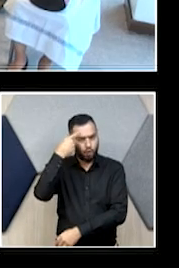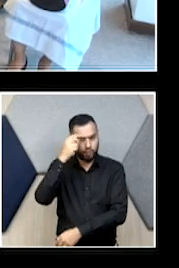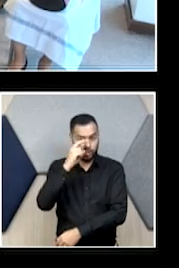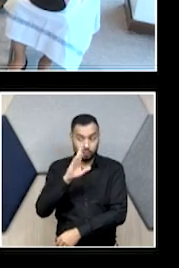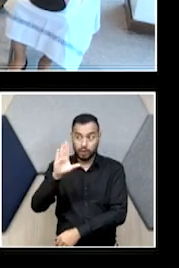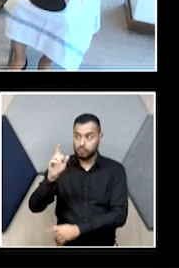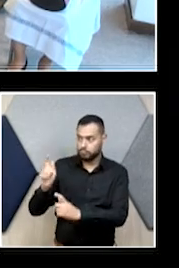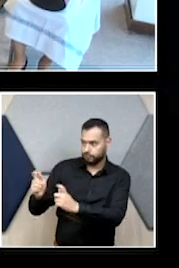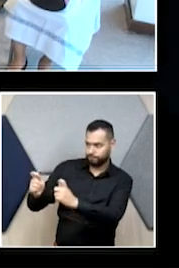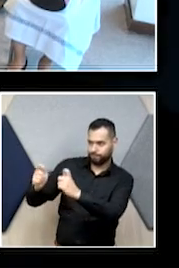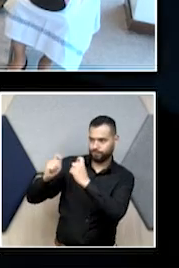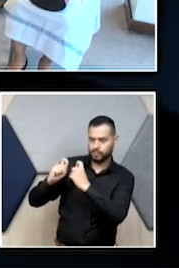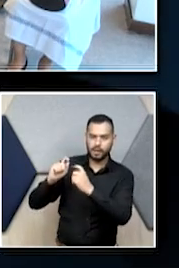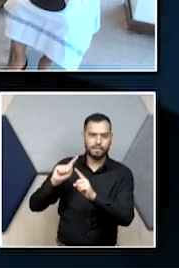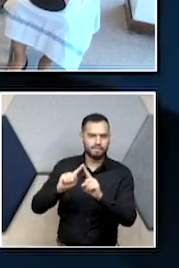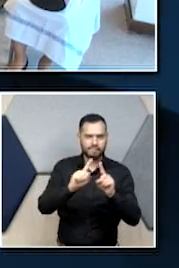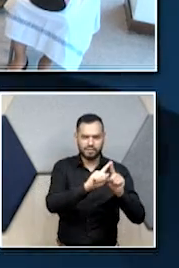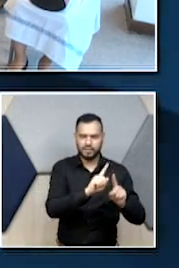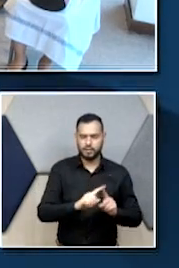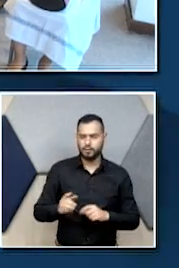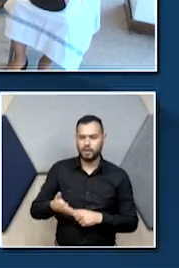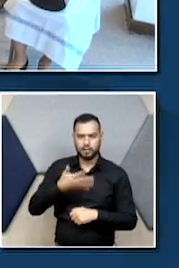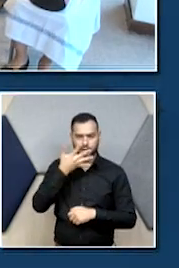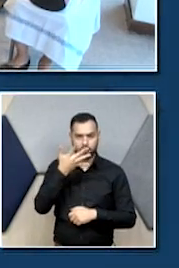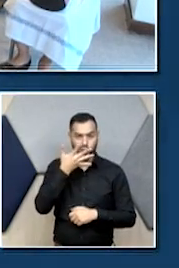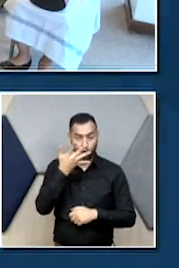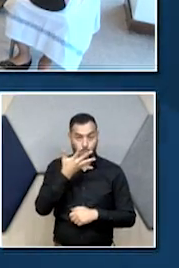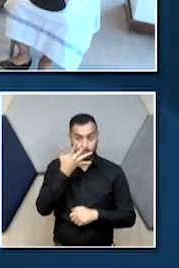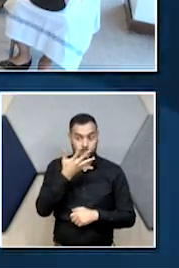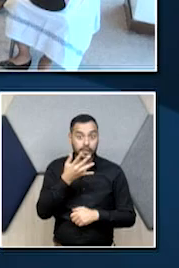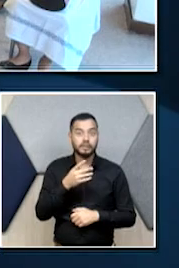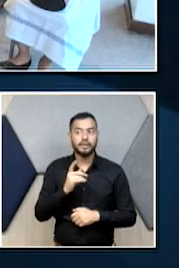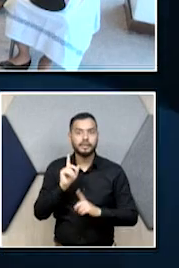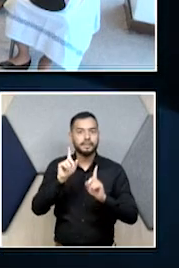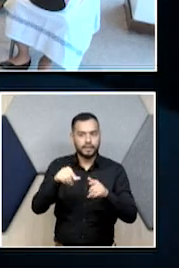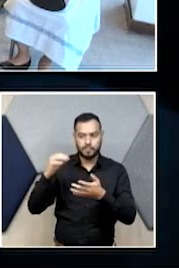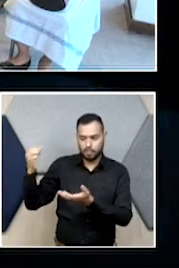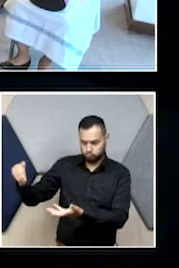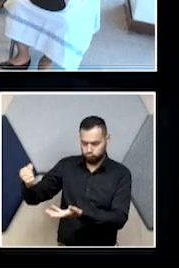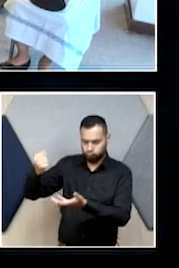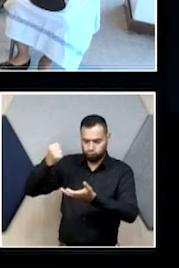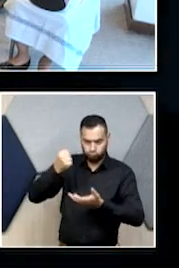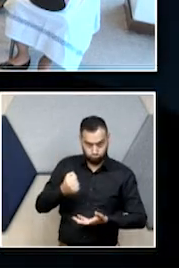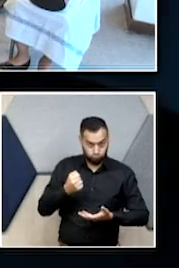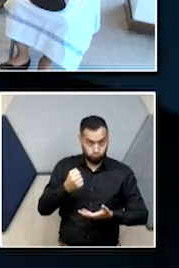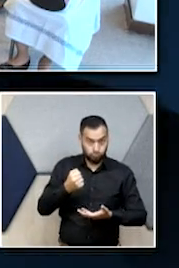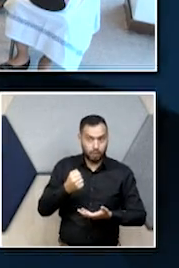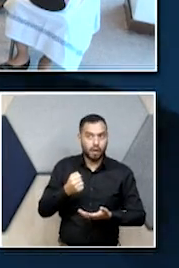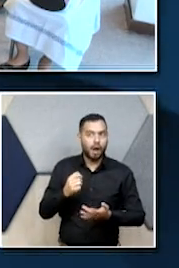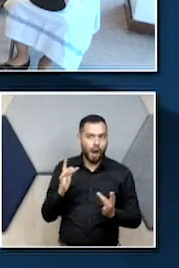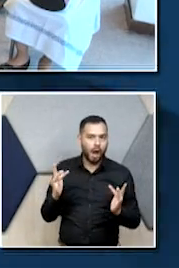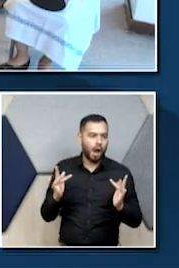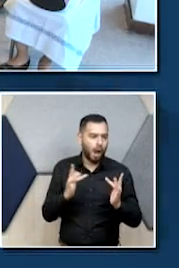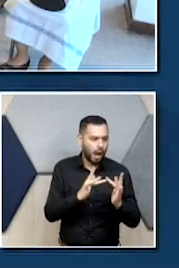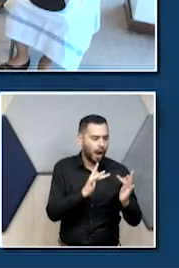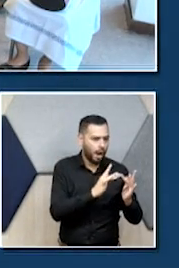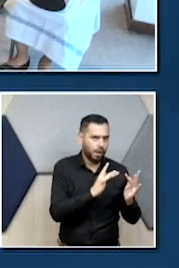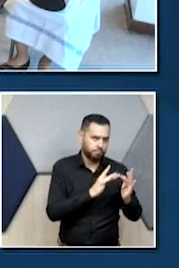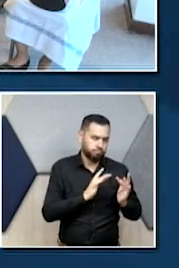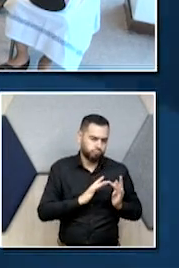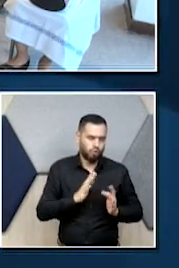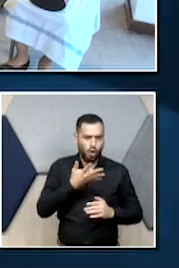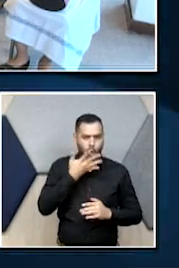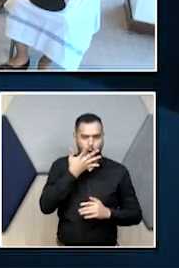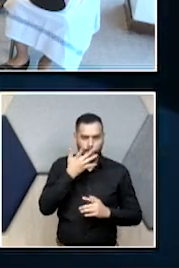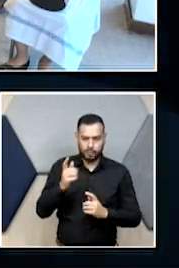competencias y nos dieron unos recursos proporcionales a las competencias que están asignadas